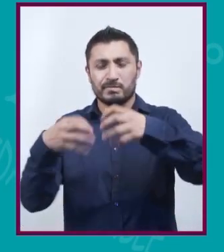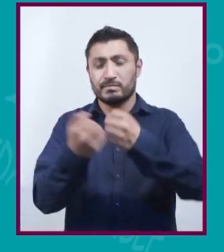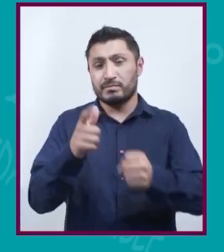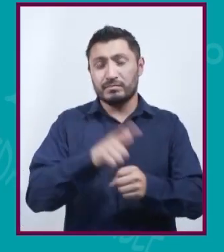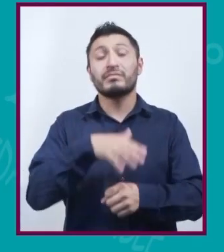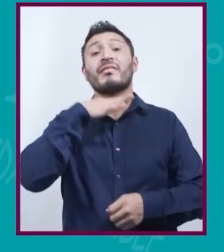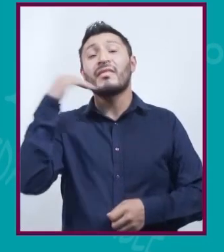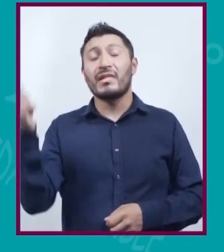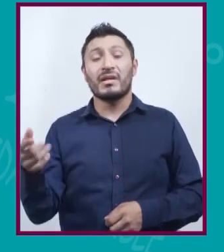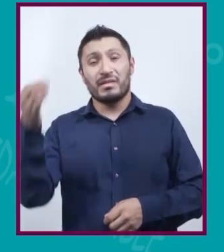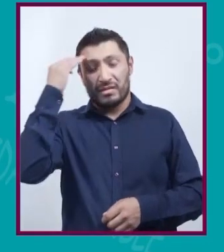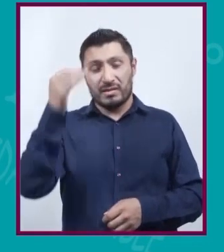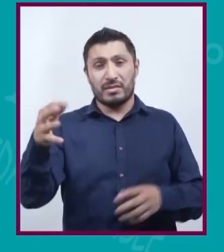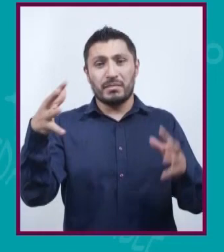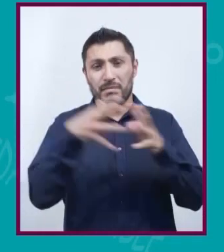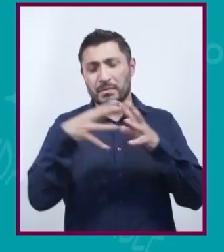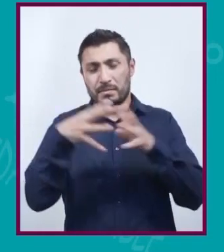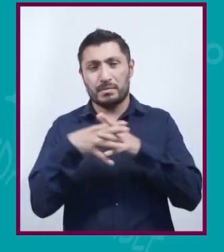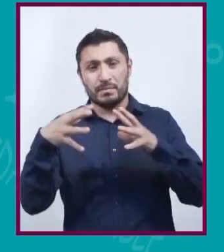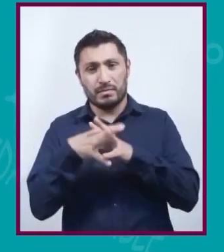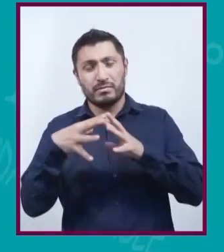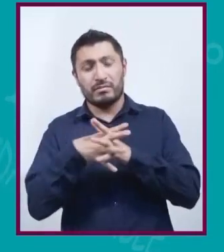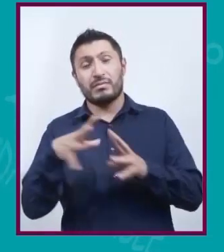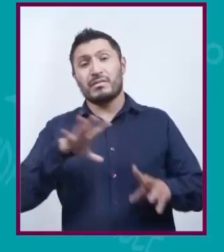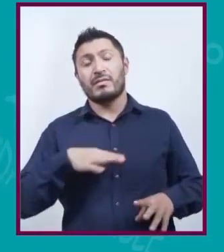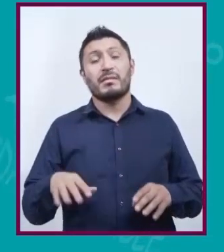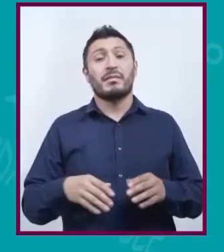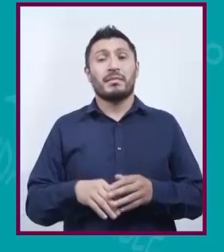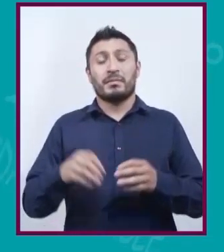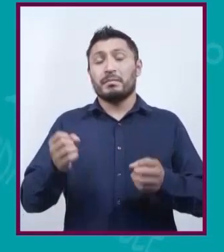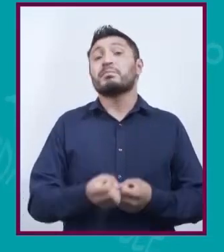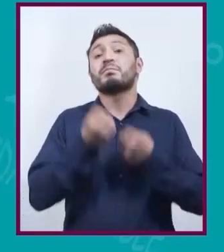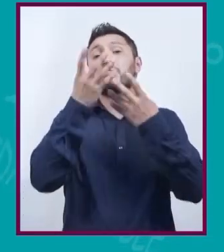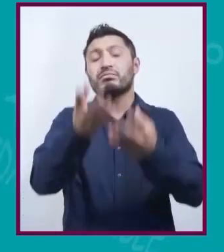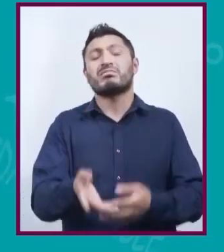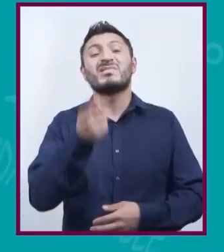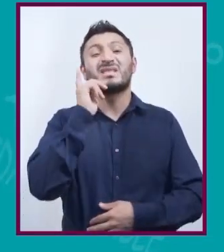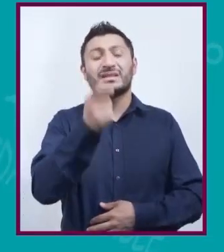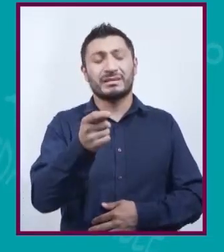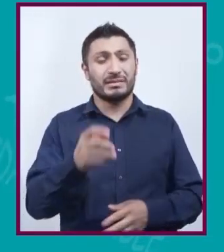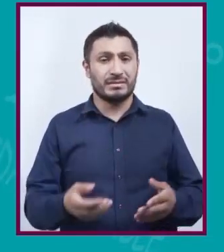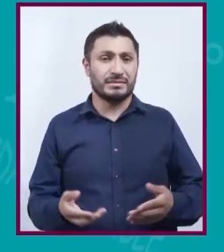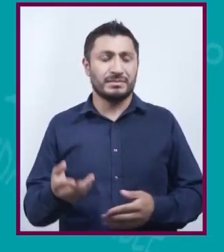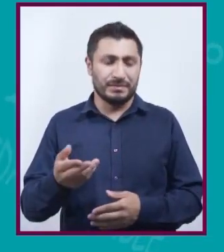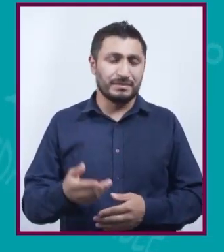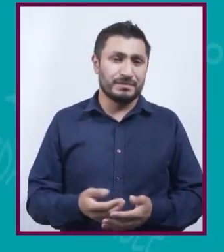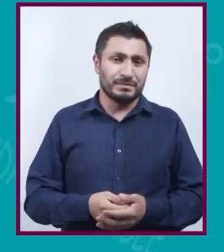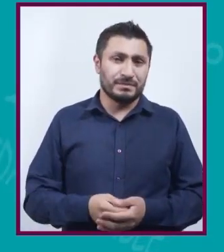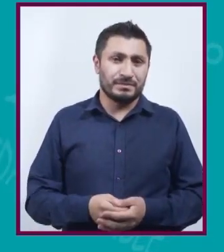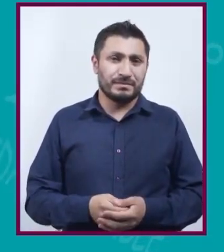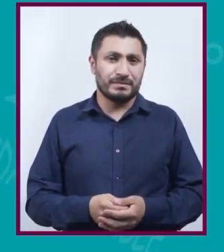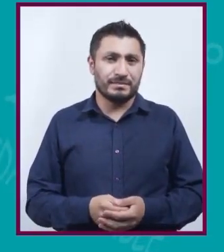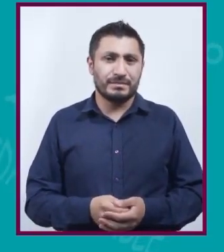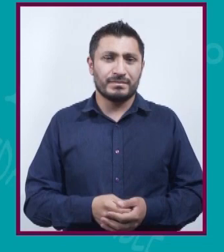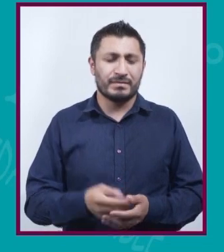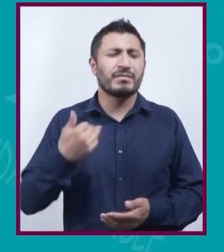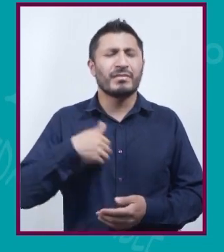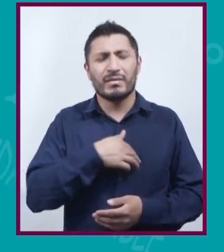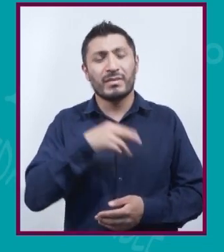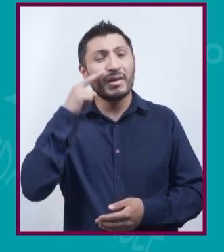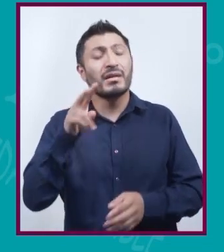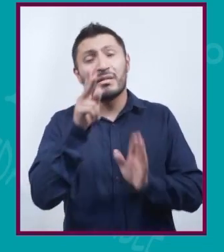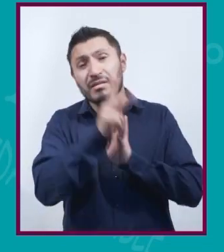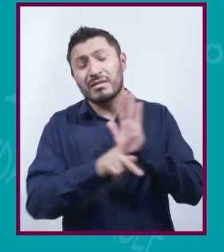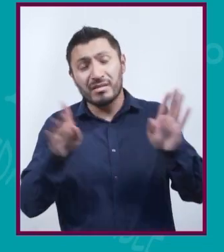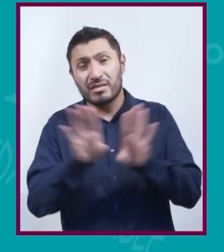de un levantamiento social. En Alemania, durante el periodo de entreguerras, se desarrolló la corriente del expresionismo, la cual desde nuestros